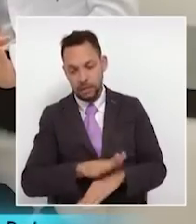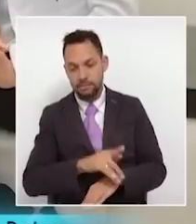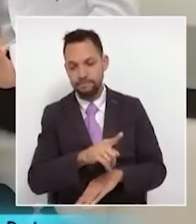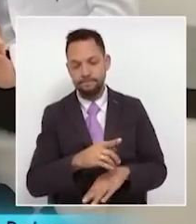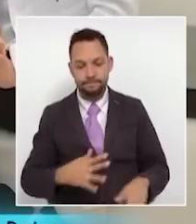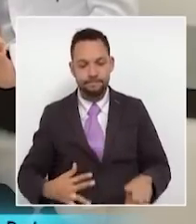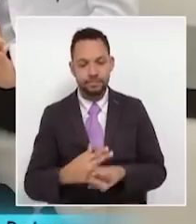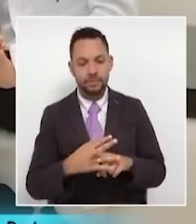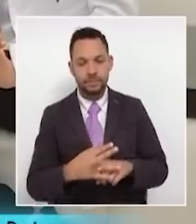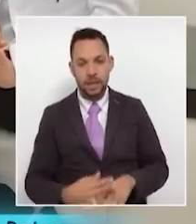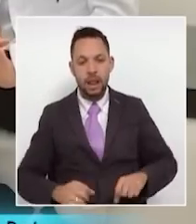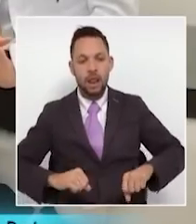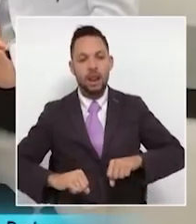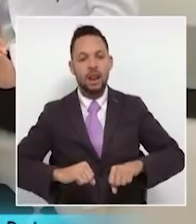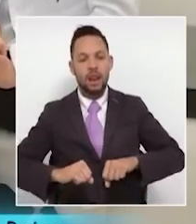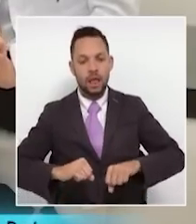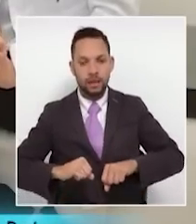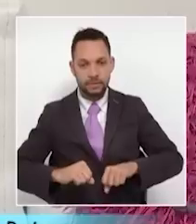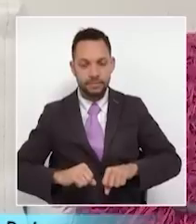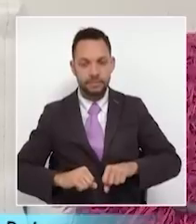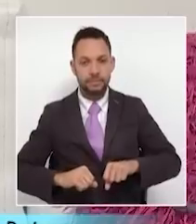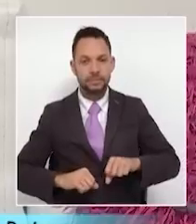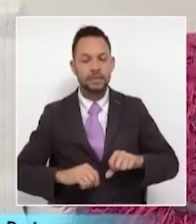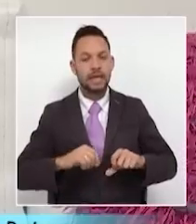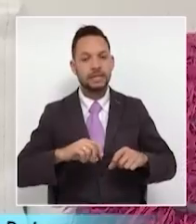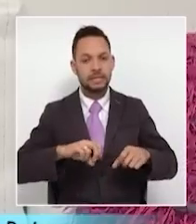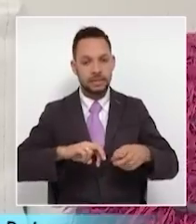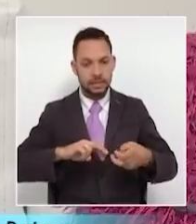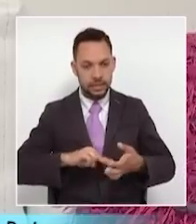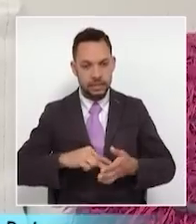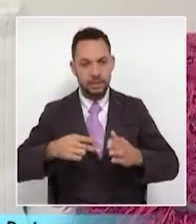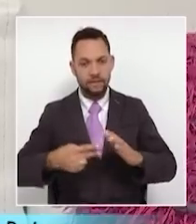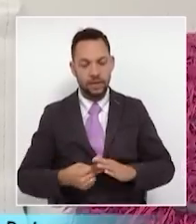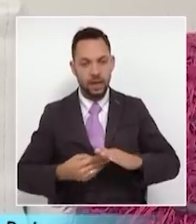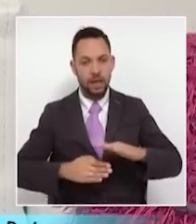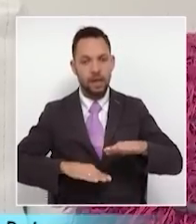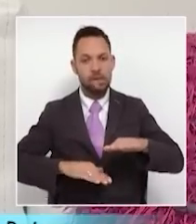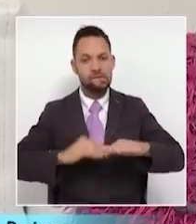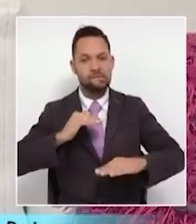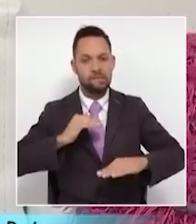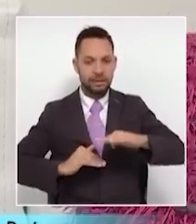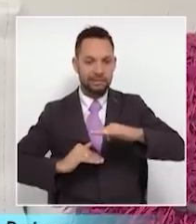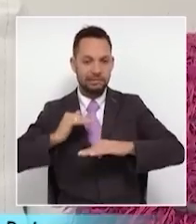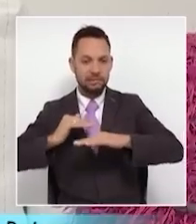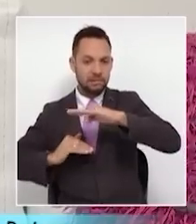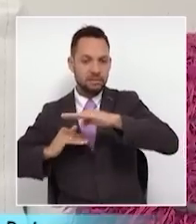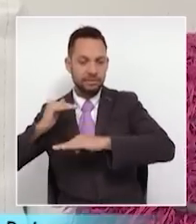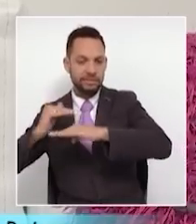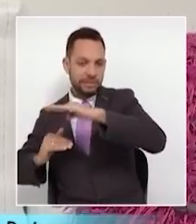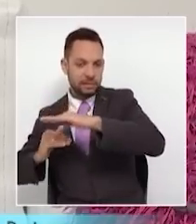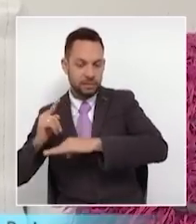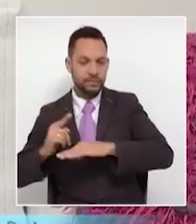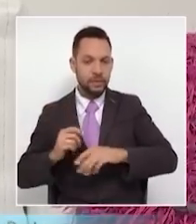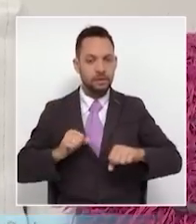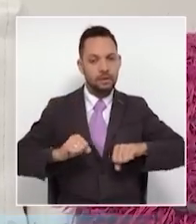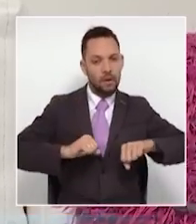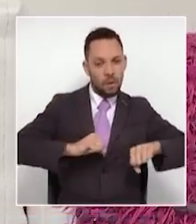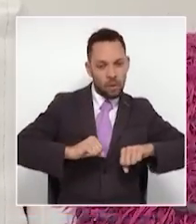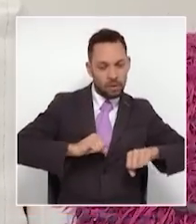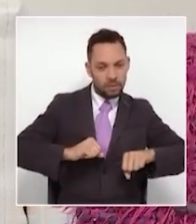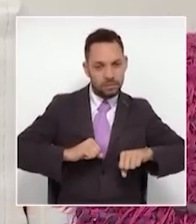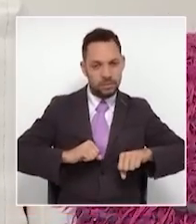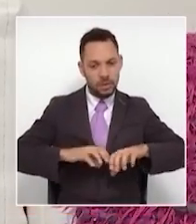esto es la equivalencia de un desajuste hormonal donde la insulina el cortisol todas estas hormonas que son las que se pueden